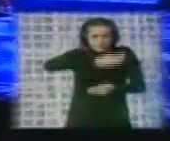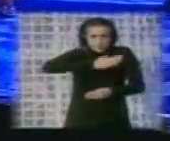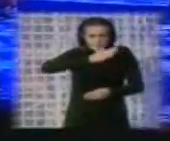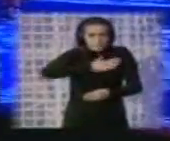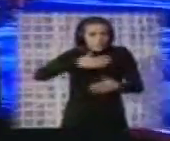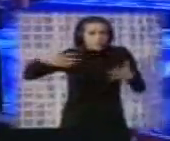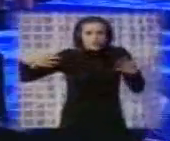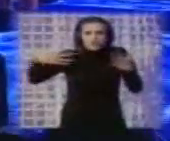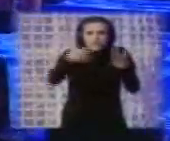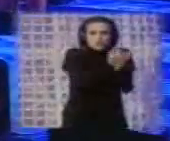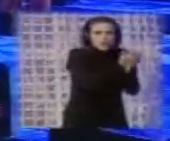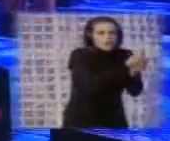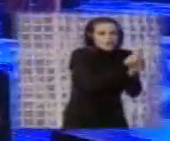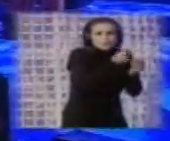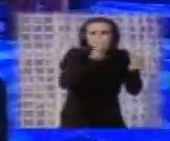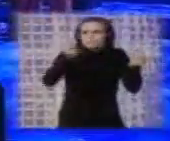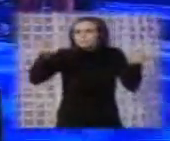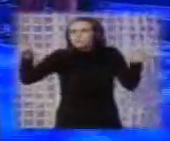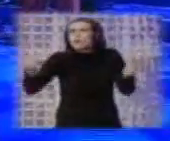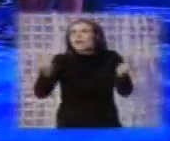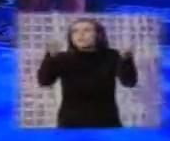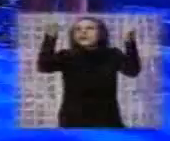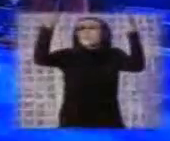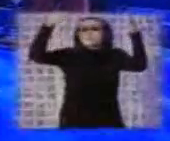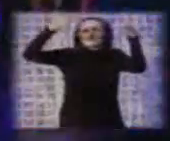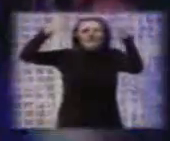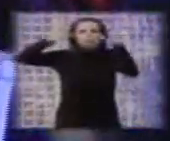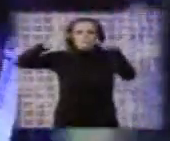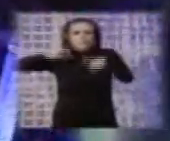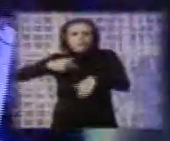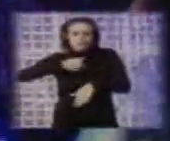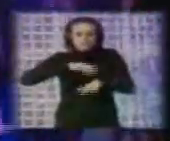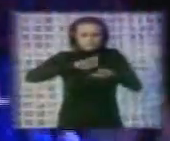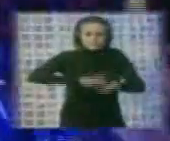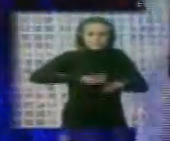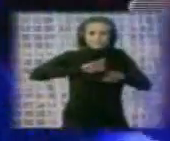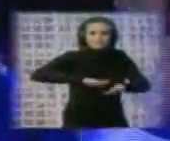Todos han marchado al cielo y yo aquí me he quedado.